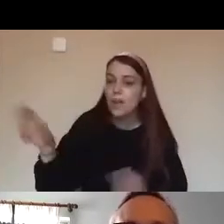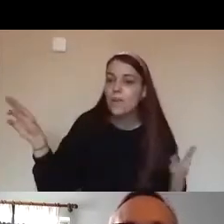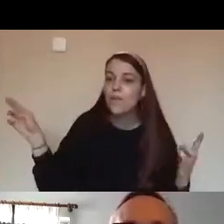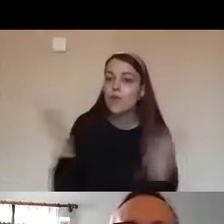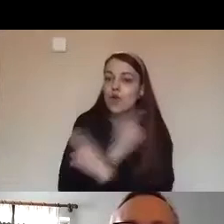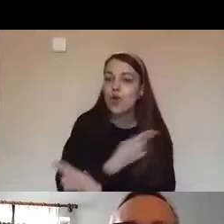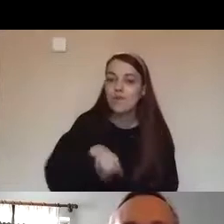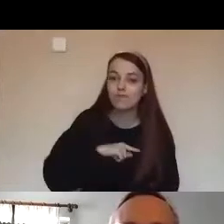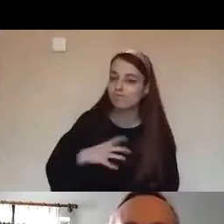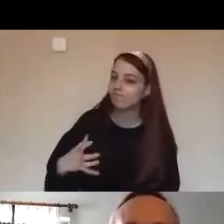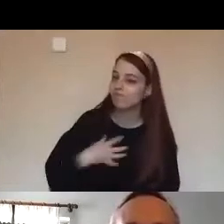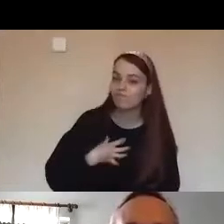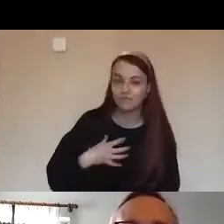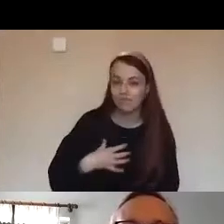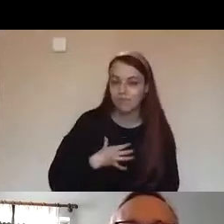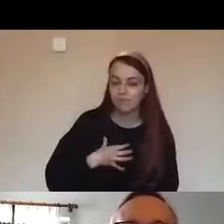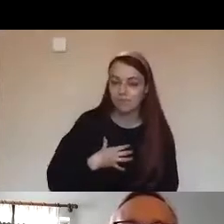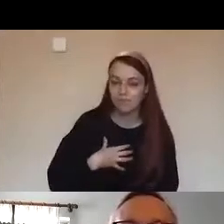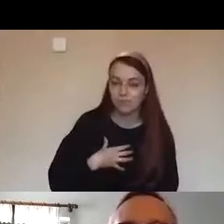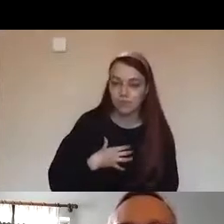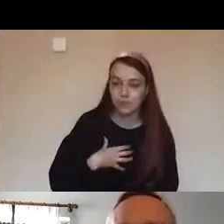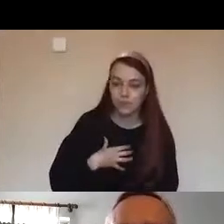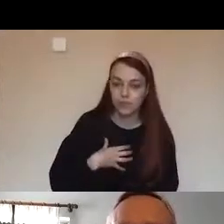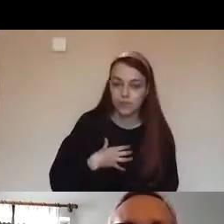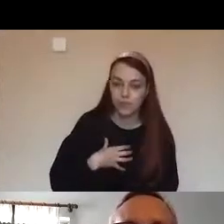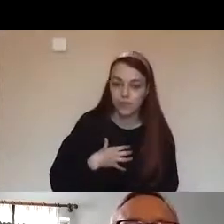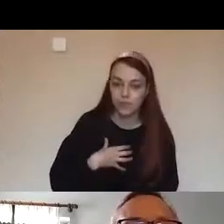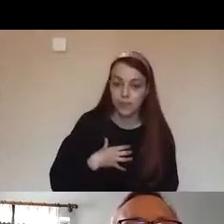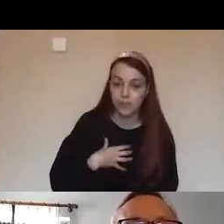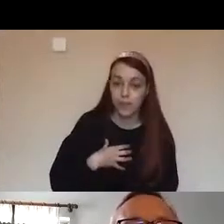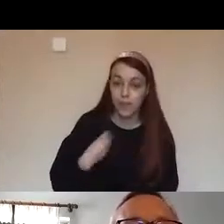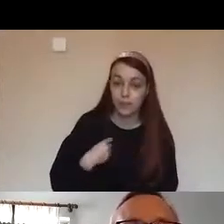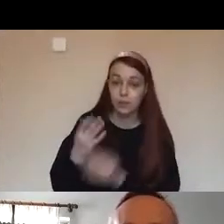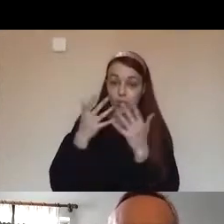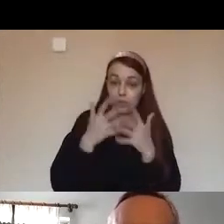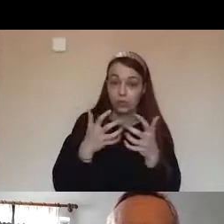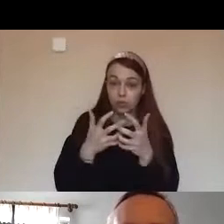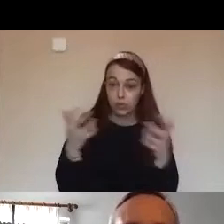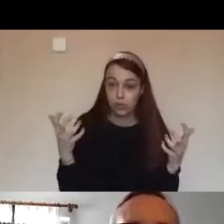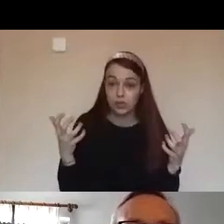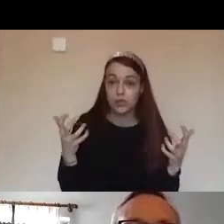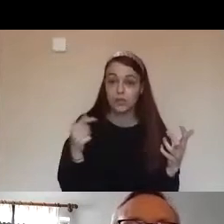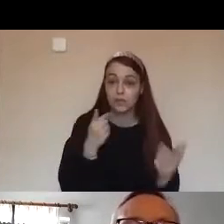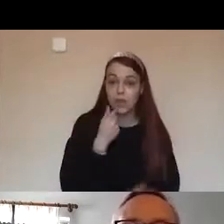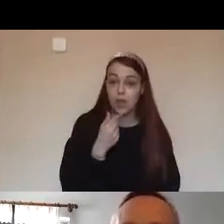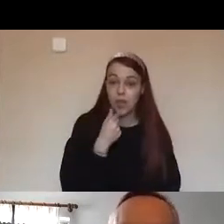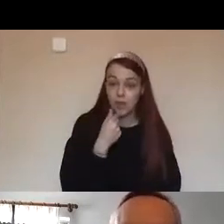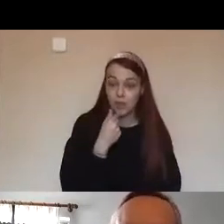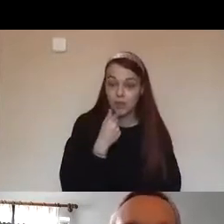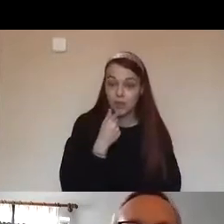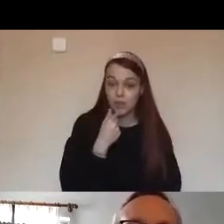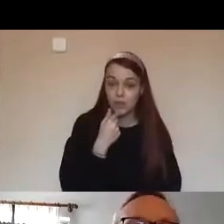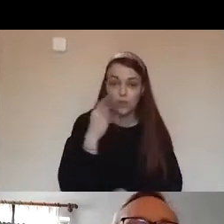palabras, él captura el mensaje de que incluso con un monumento